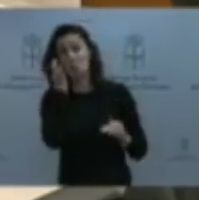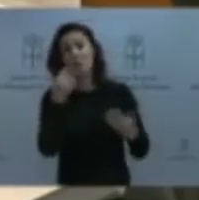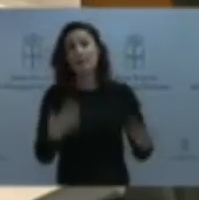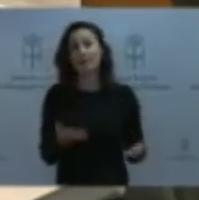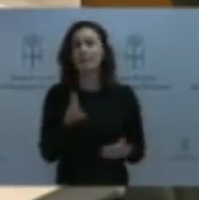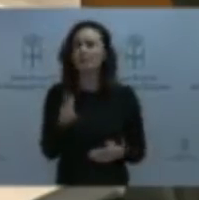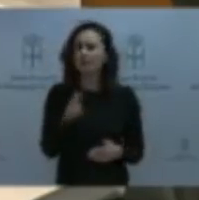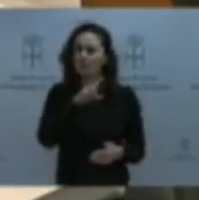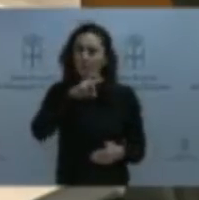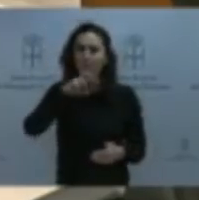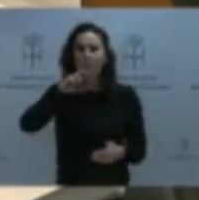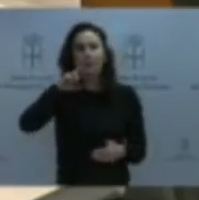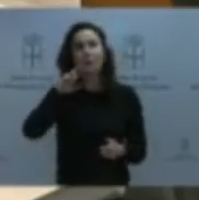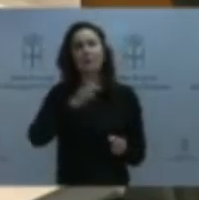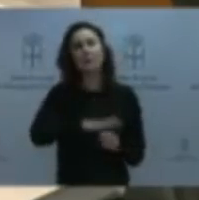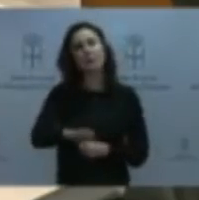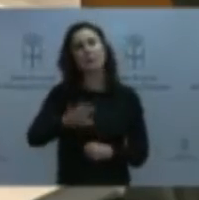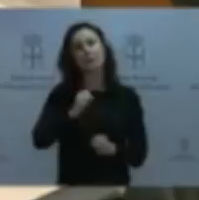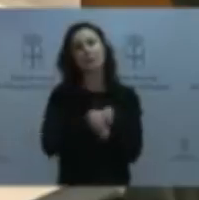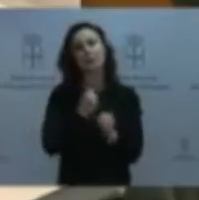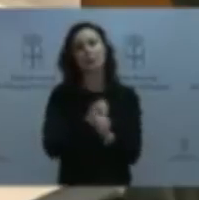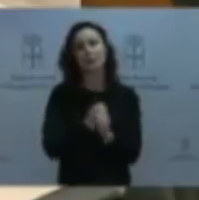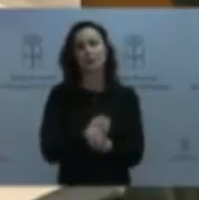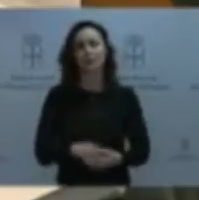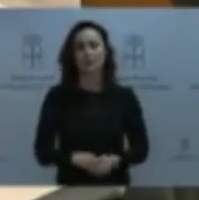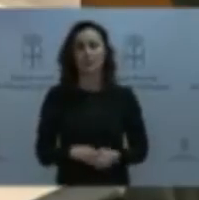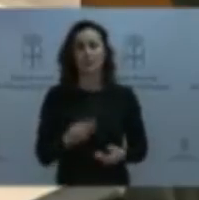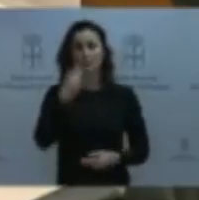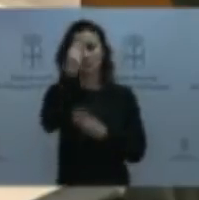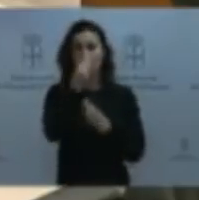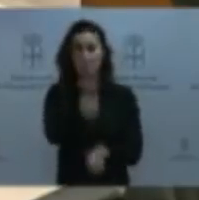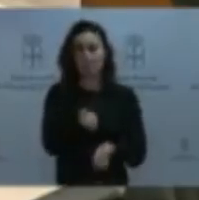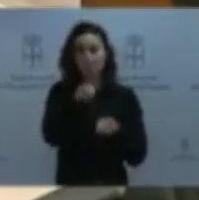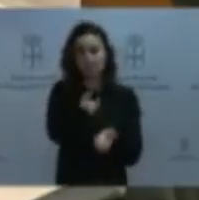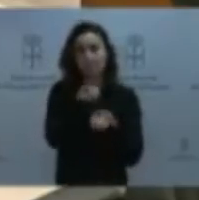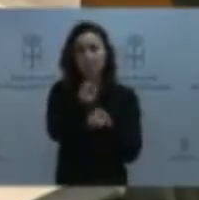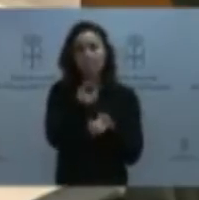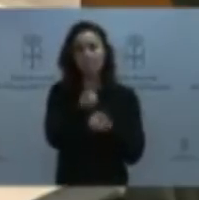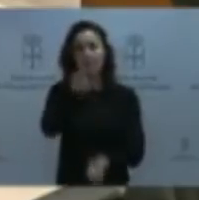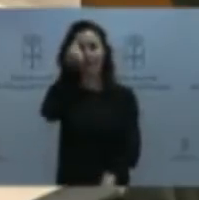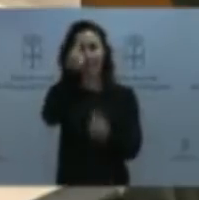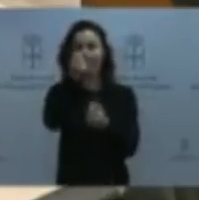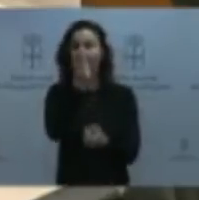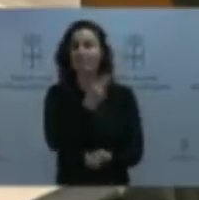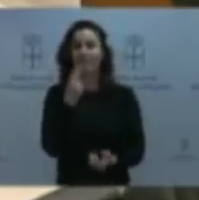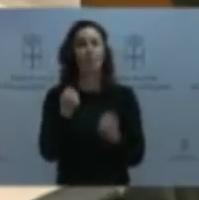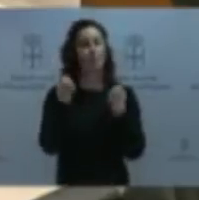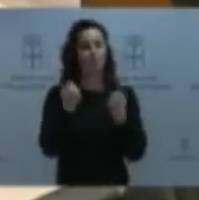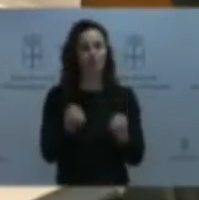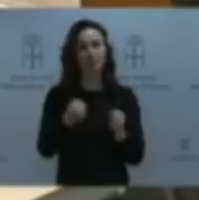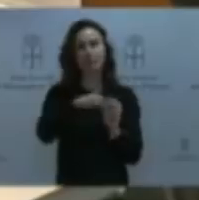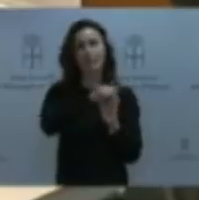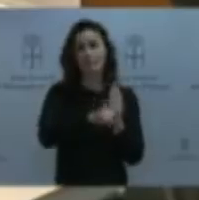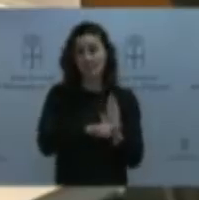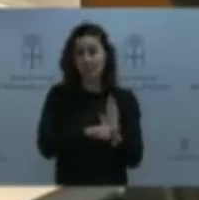empleo y trabajo. Creo que son manifestaciones explícitas de este compromiso y de las medidas que en nuestro ámbito